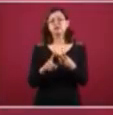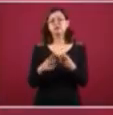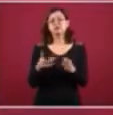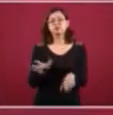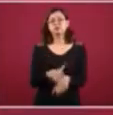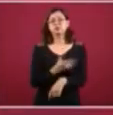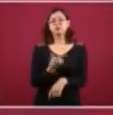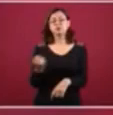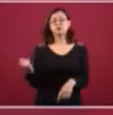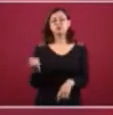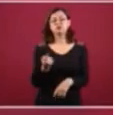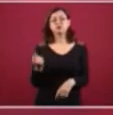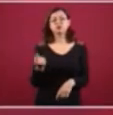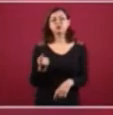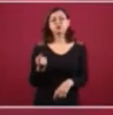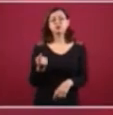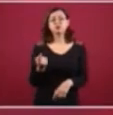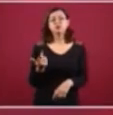porque